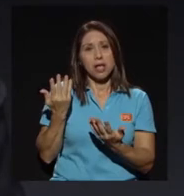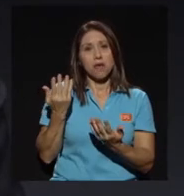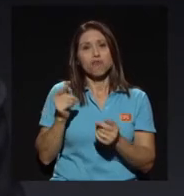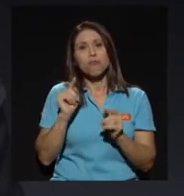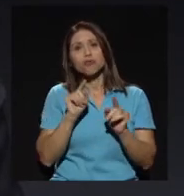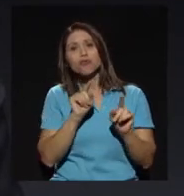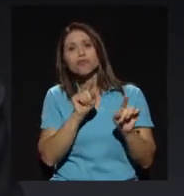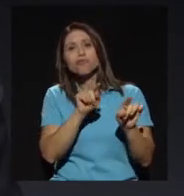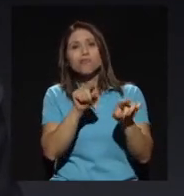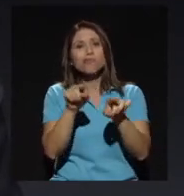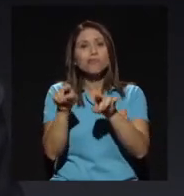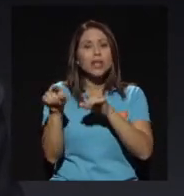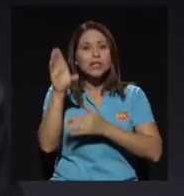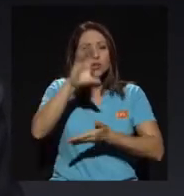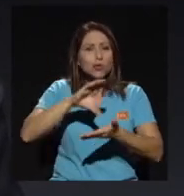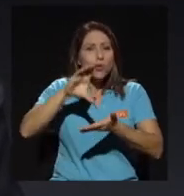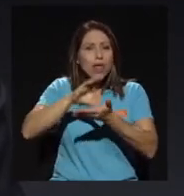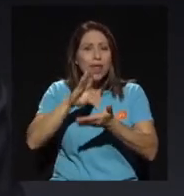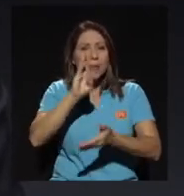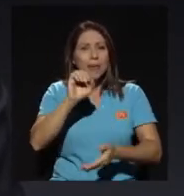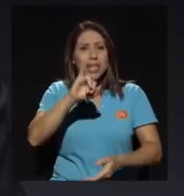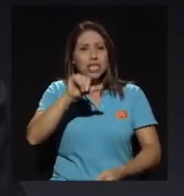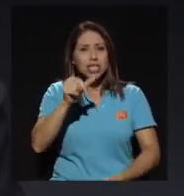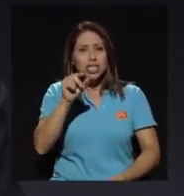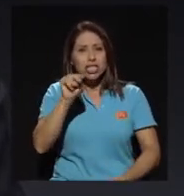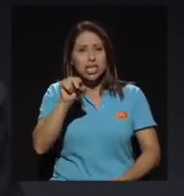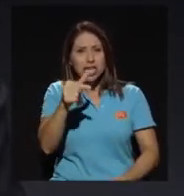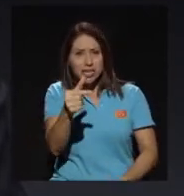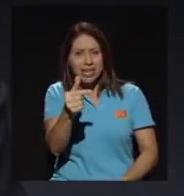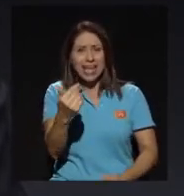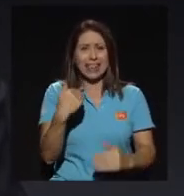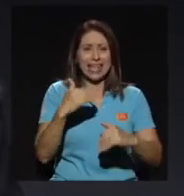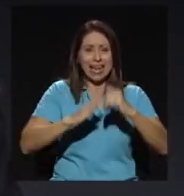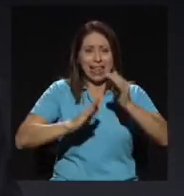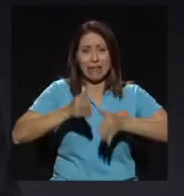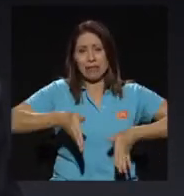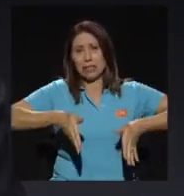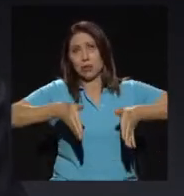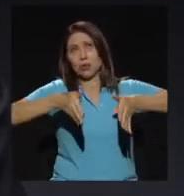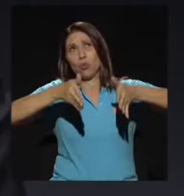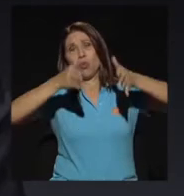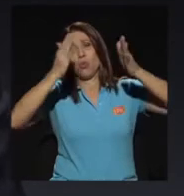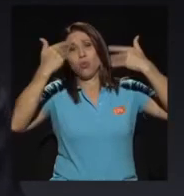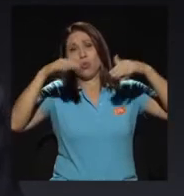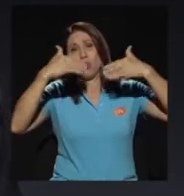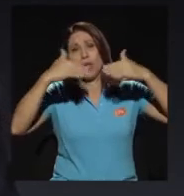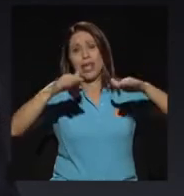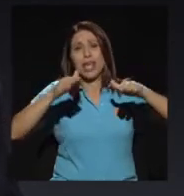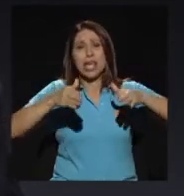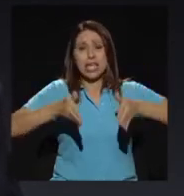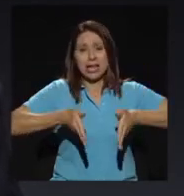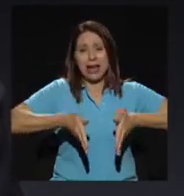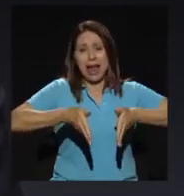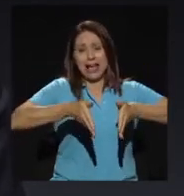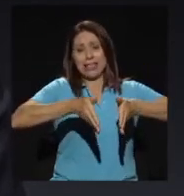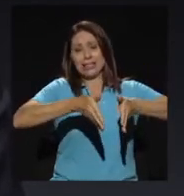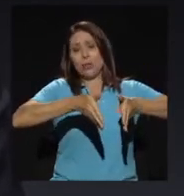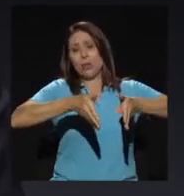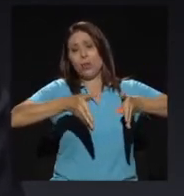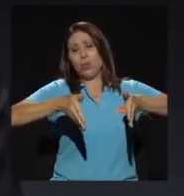ciudad de beijing que tiene unos enormes edificios y unas calles como cinco veces las que puede la avenida segunda por